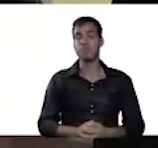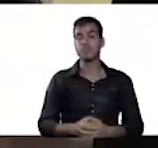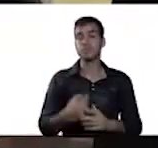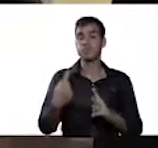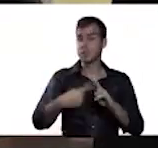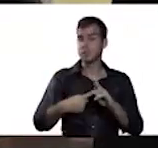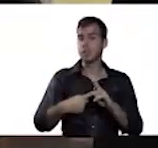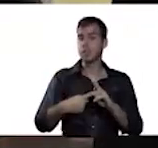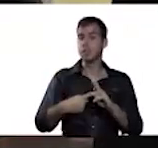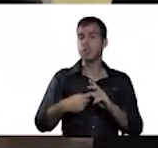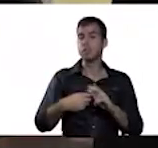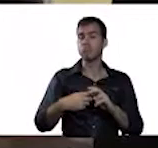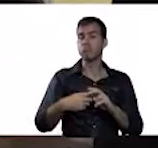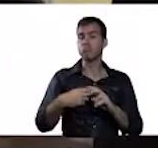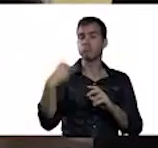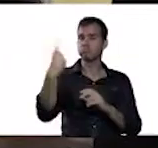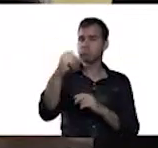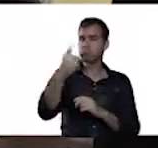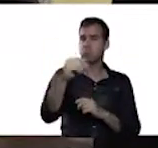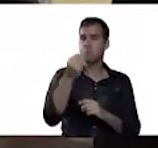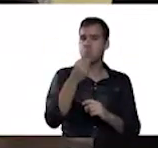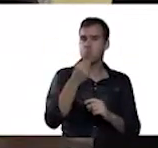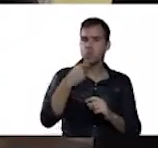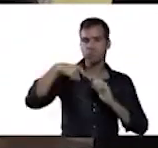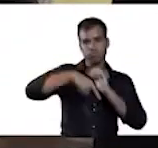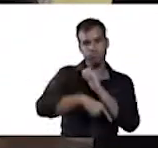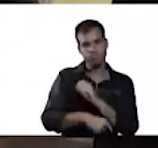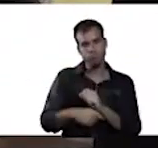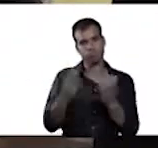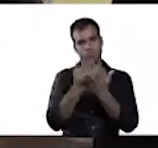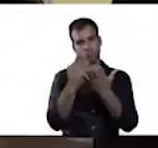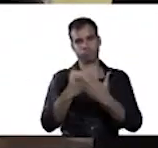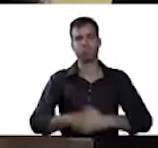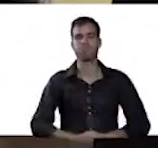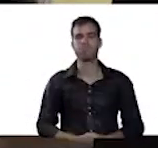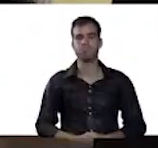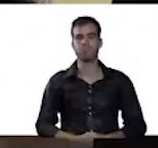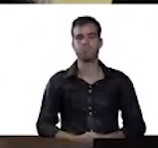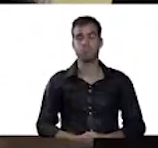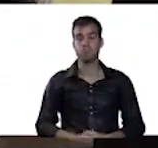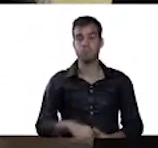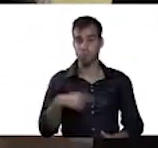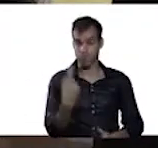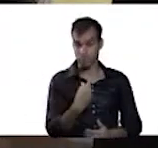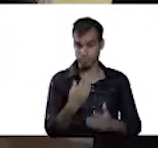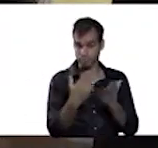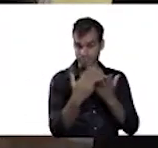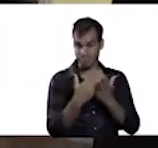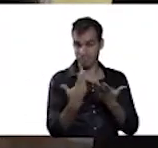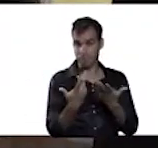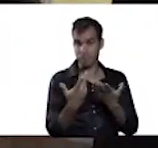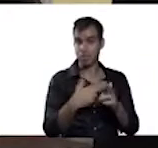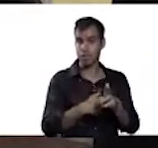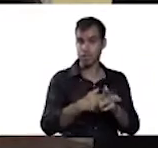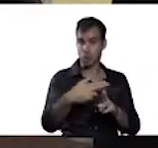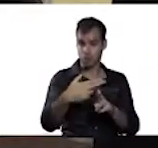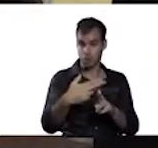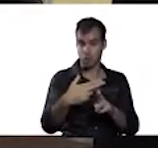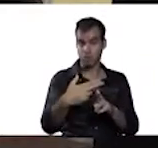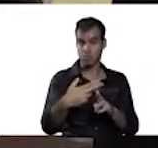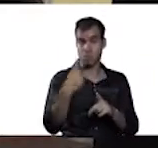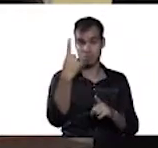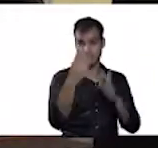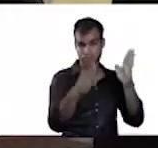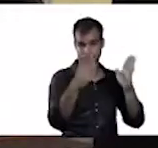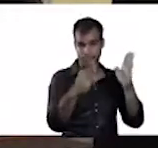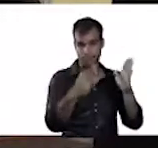y ejercicios para consolidar lo que hemos estado trabajando. Estaremos trabajando